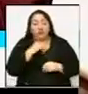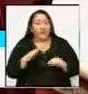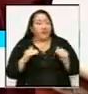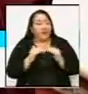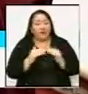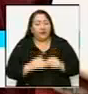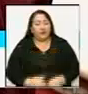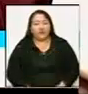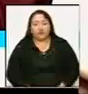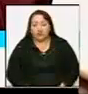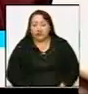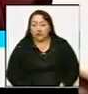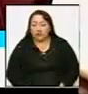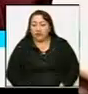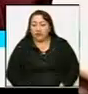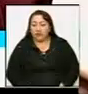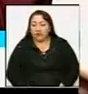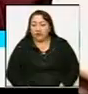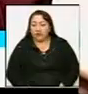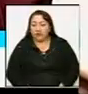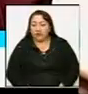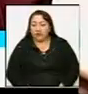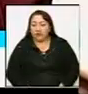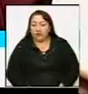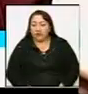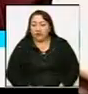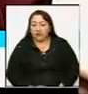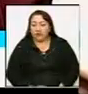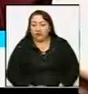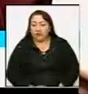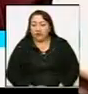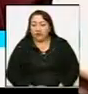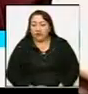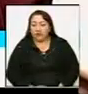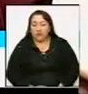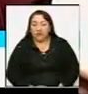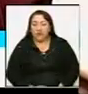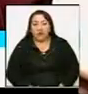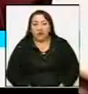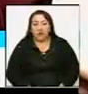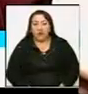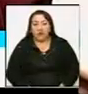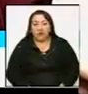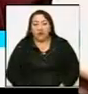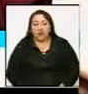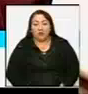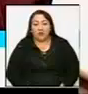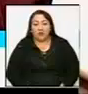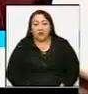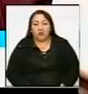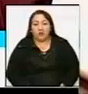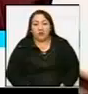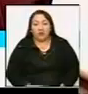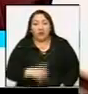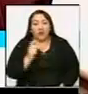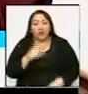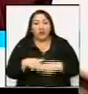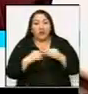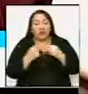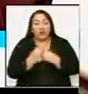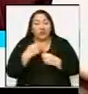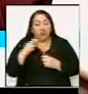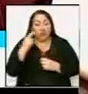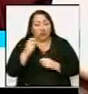son residuales. Por el prurito de pensar de que esa es la lógica en la que se mueve en los partidos